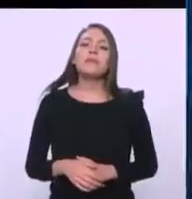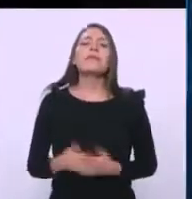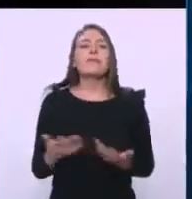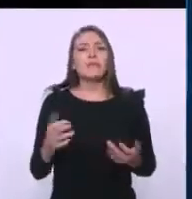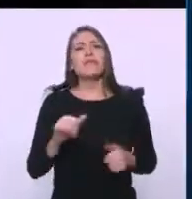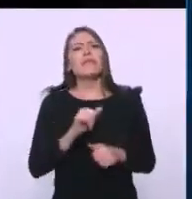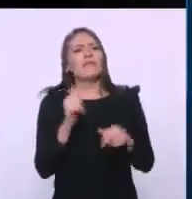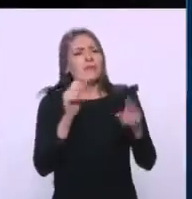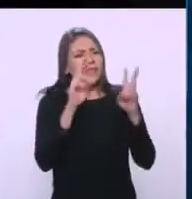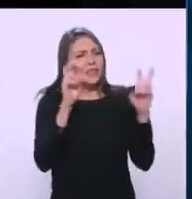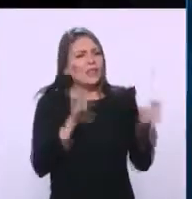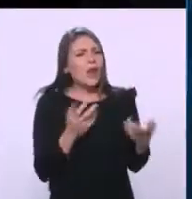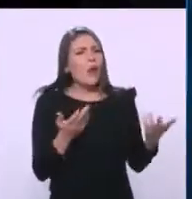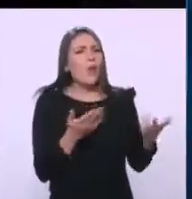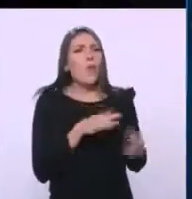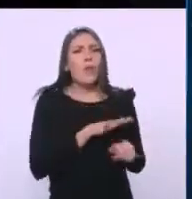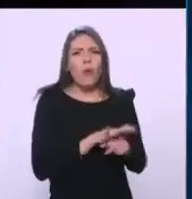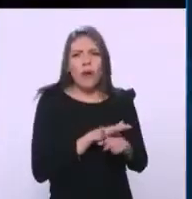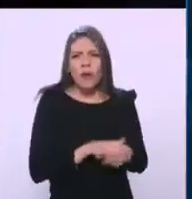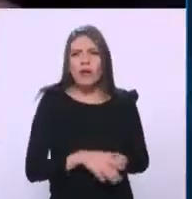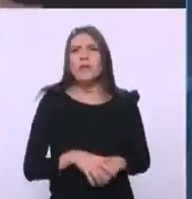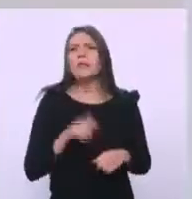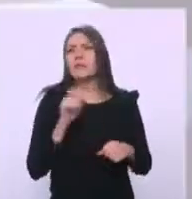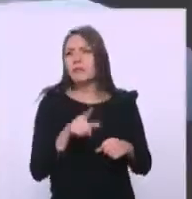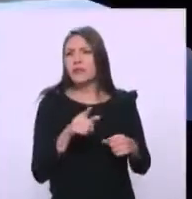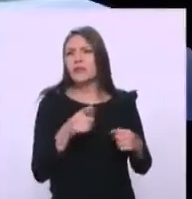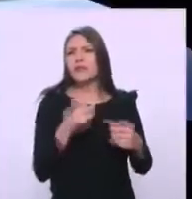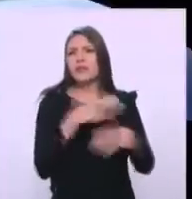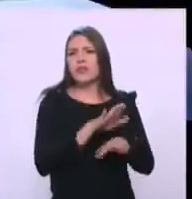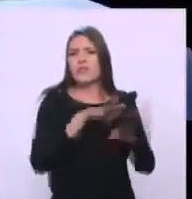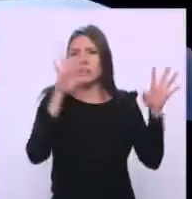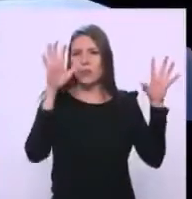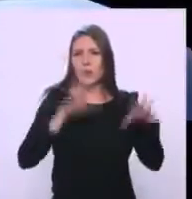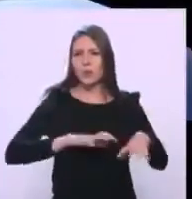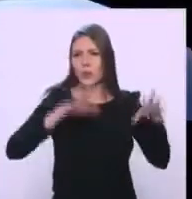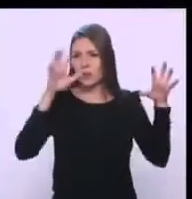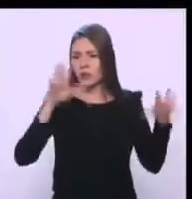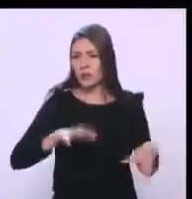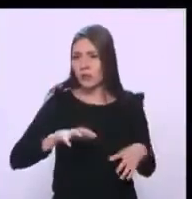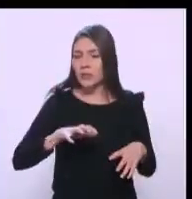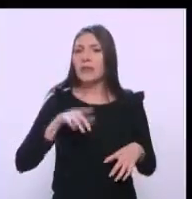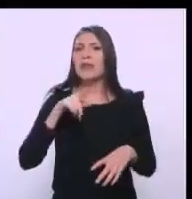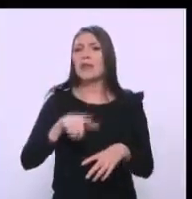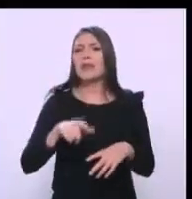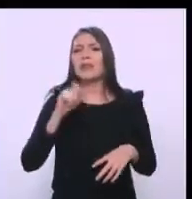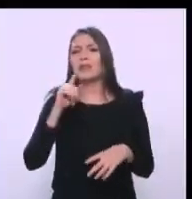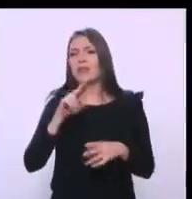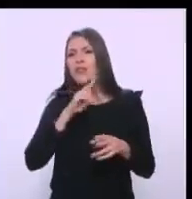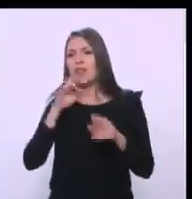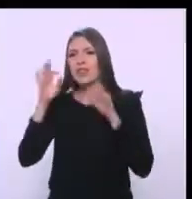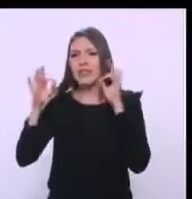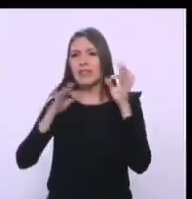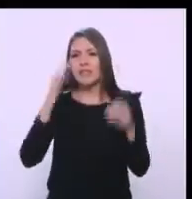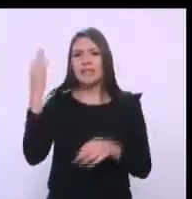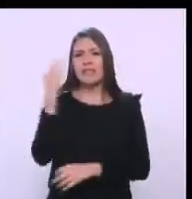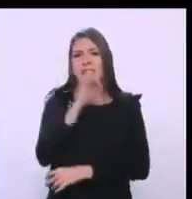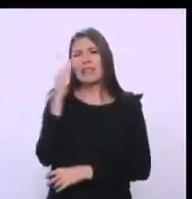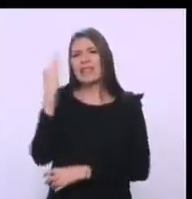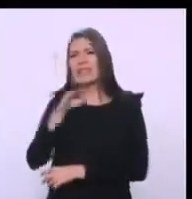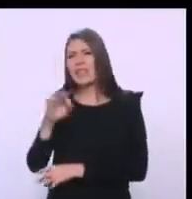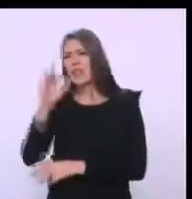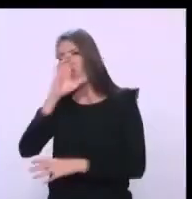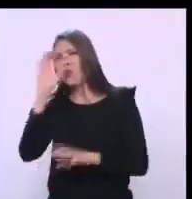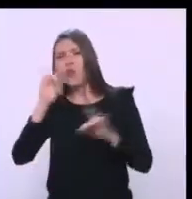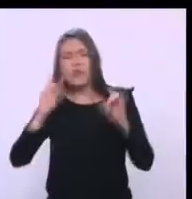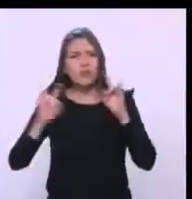más temas que tienen que ver con las lluvias, que cómo han generado fake news, las fotos y un montón de información que está